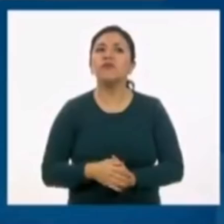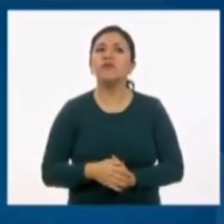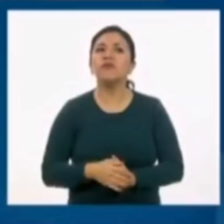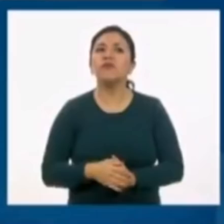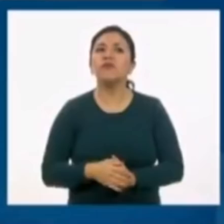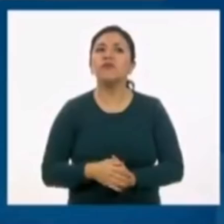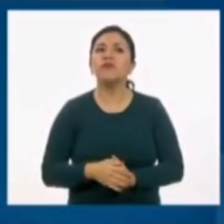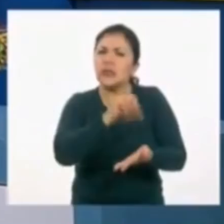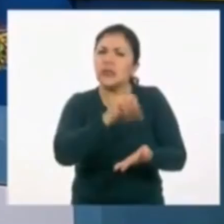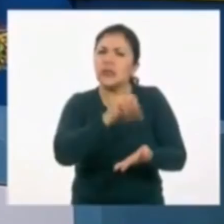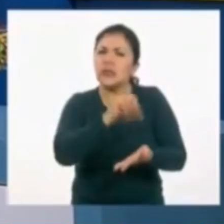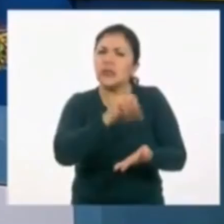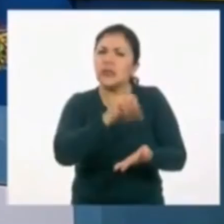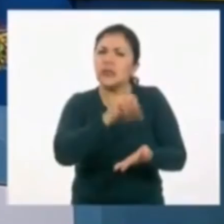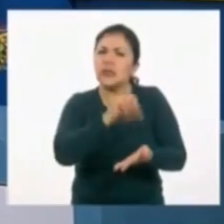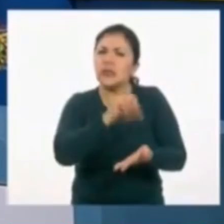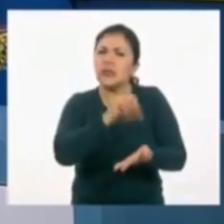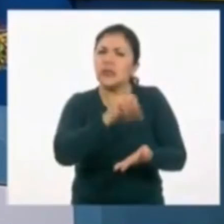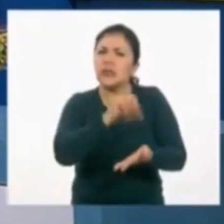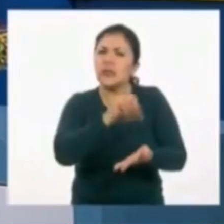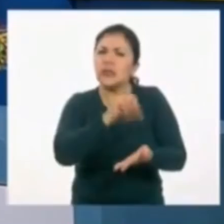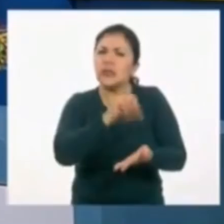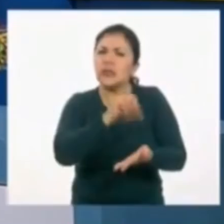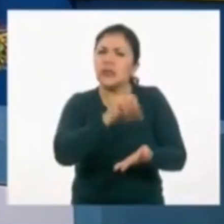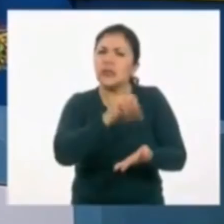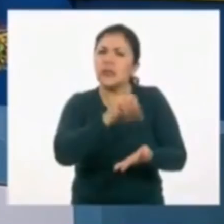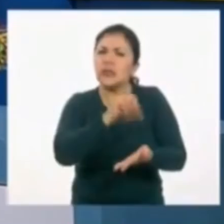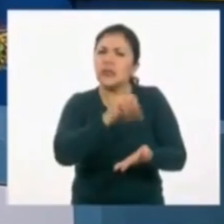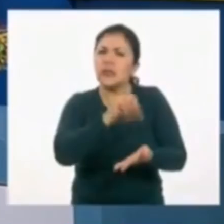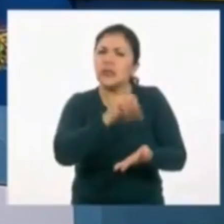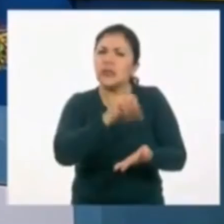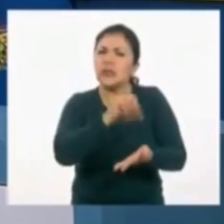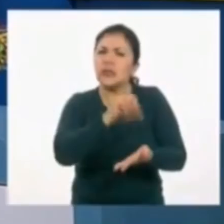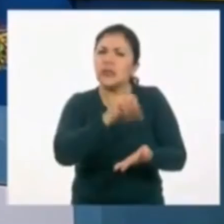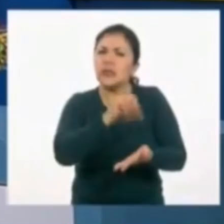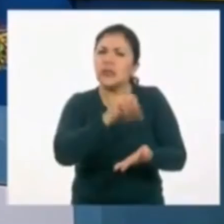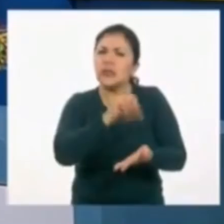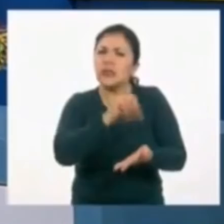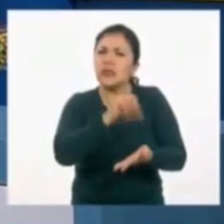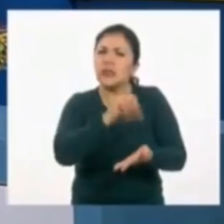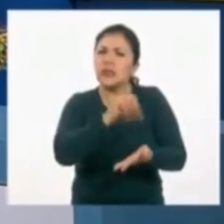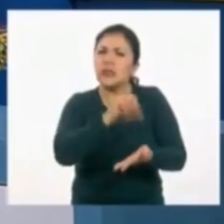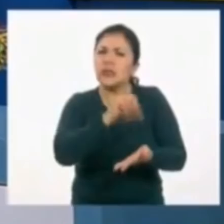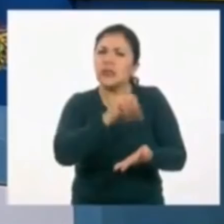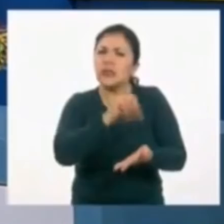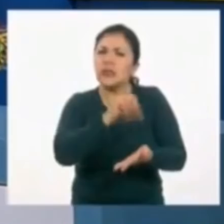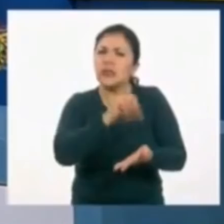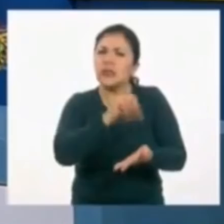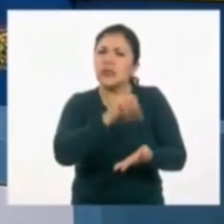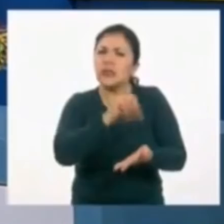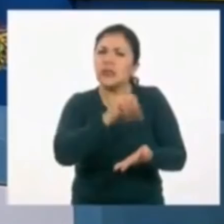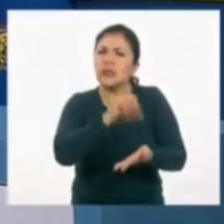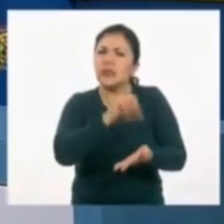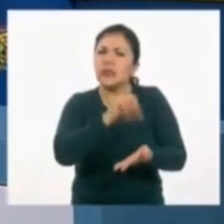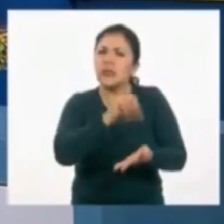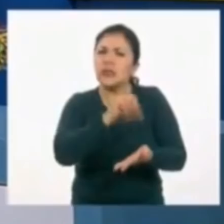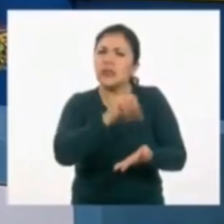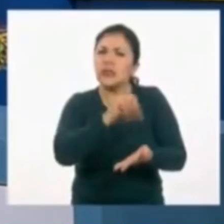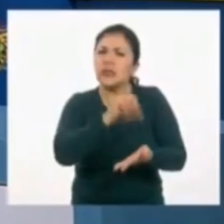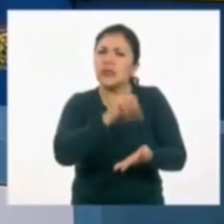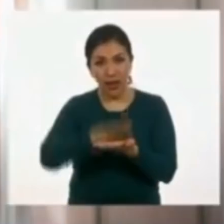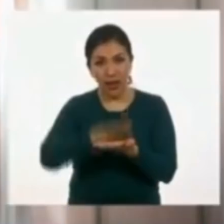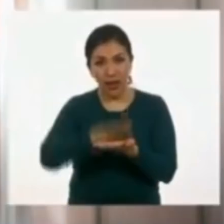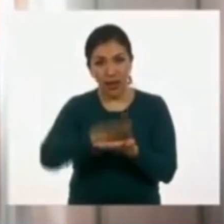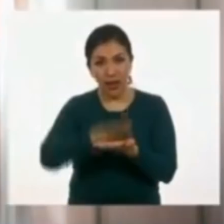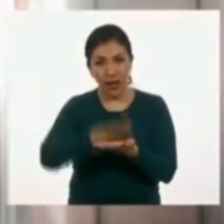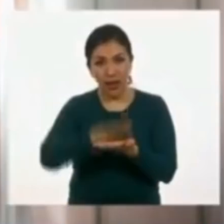sumamente importante que todas y todos nos involucremos en esta lucha, corregir lo que está mal y mejorar como nación. Las limitaciones de la